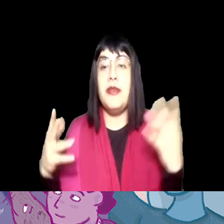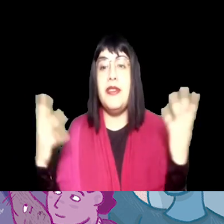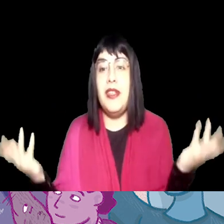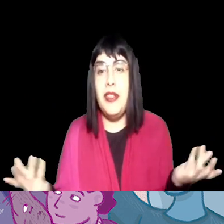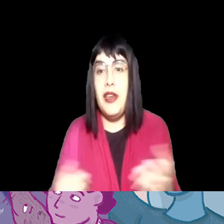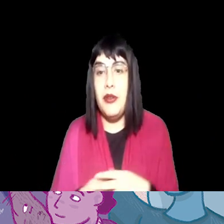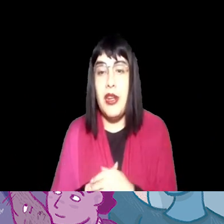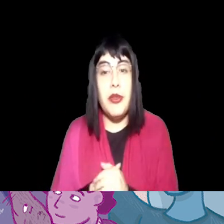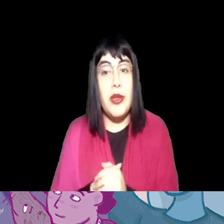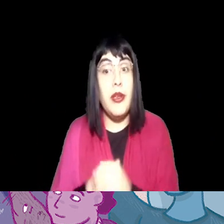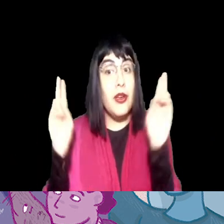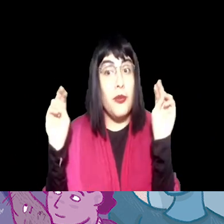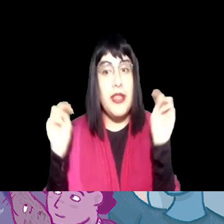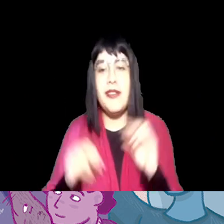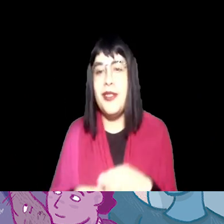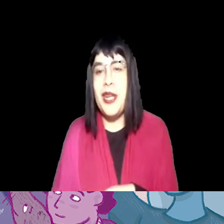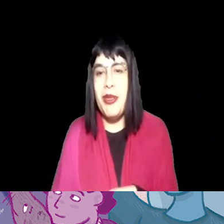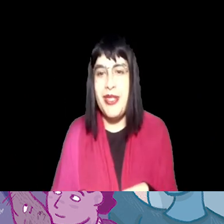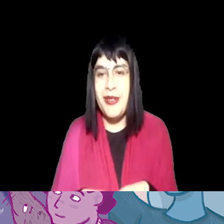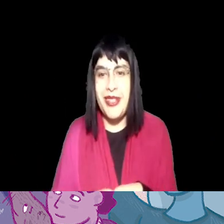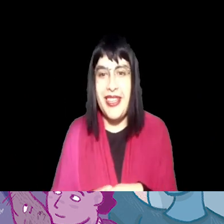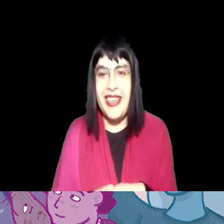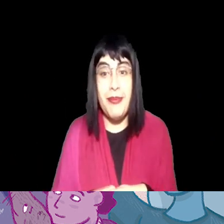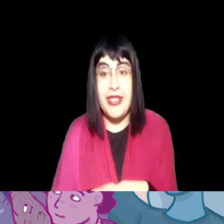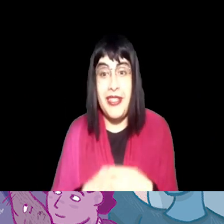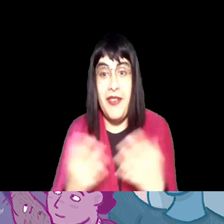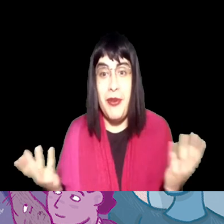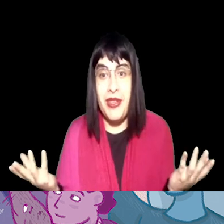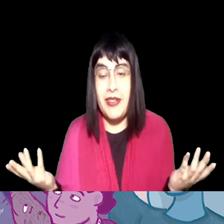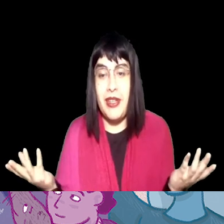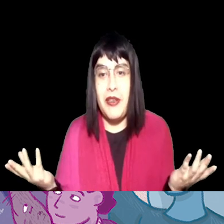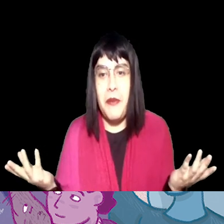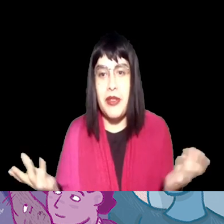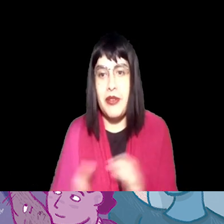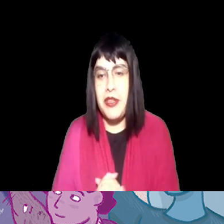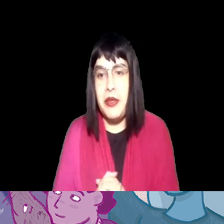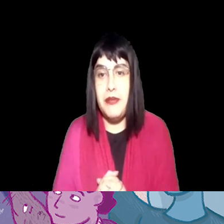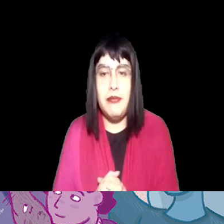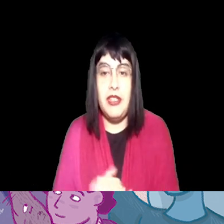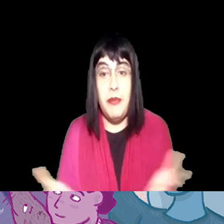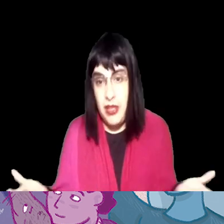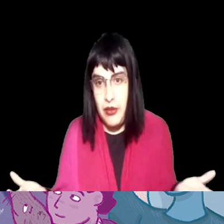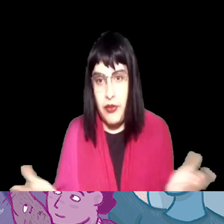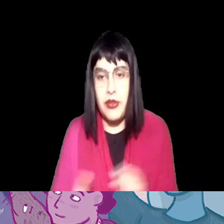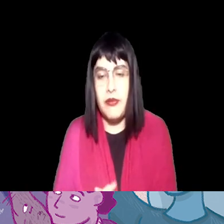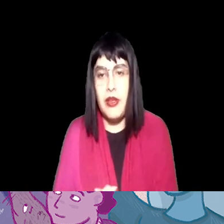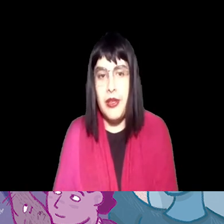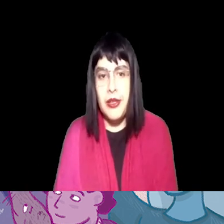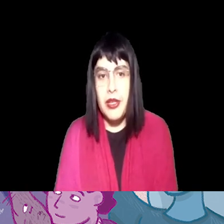que había tanta miseria, nos enteramos de muchas cosas que ya muchos sabíamos que estaban pasando y sigue